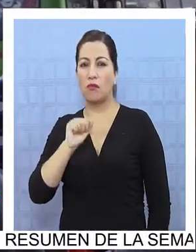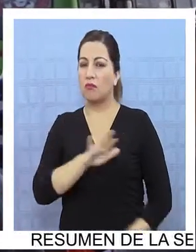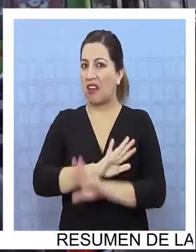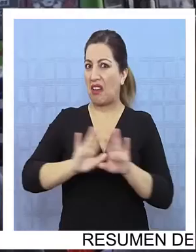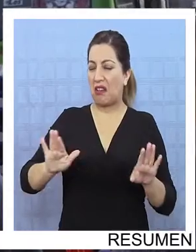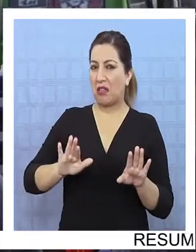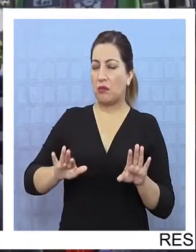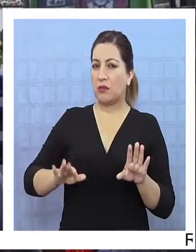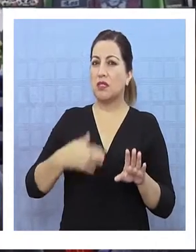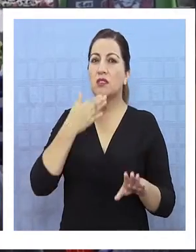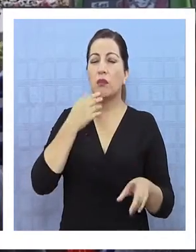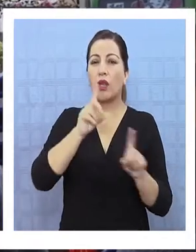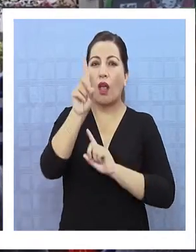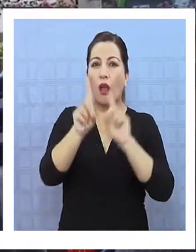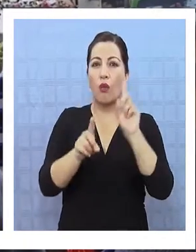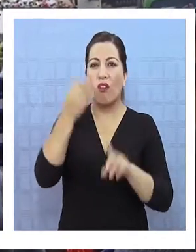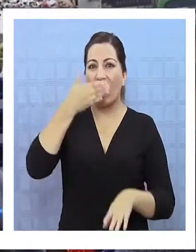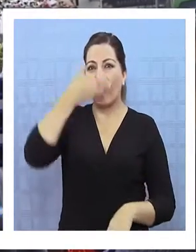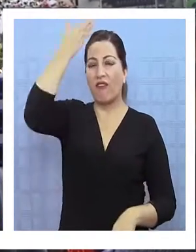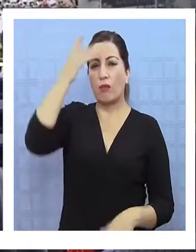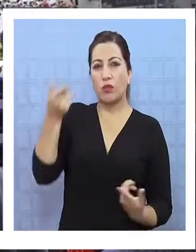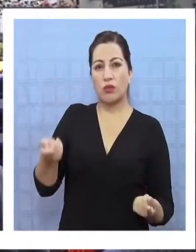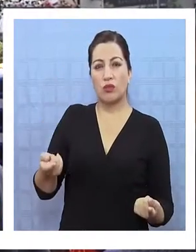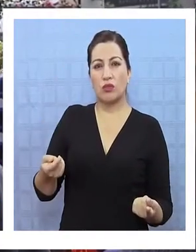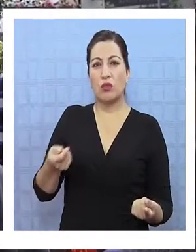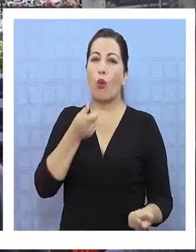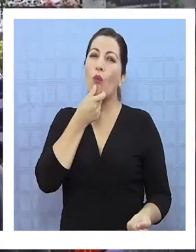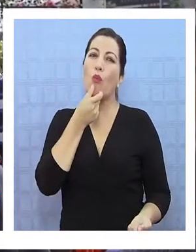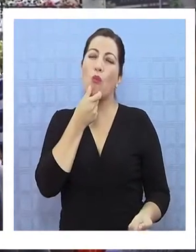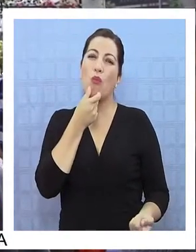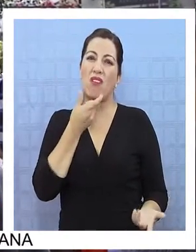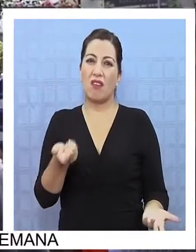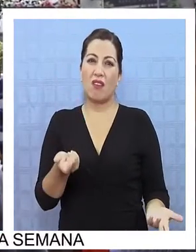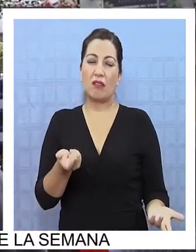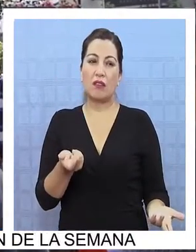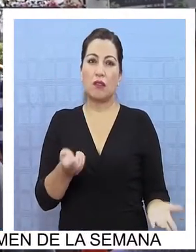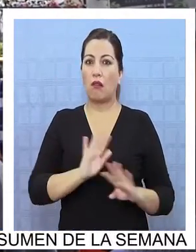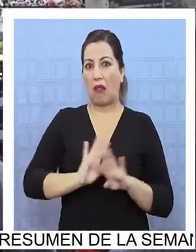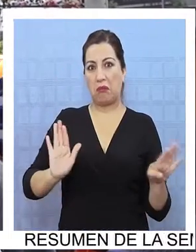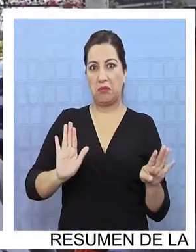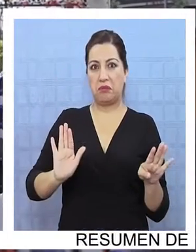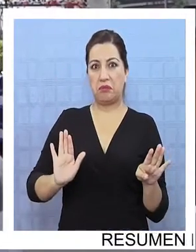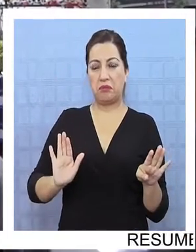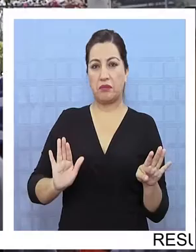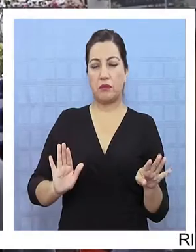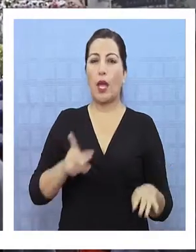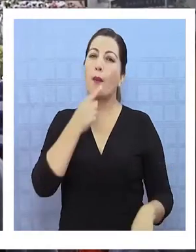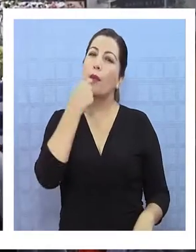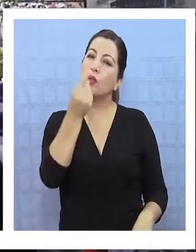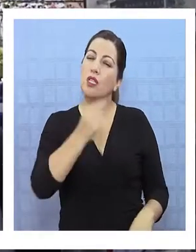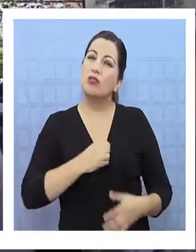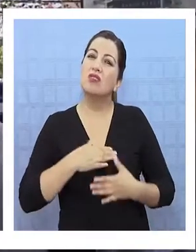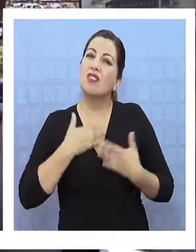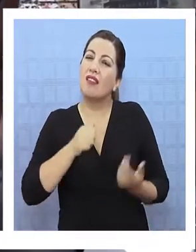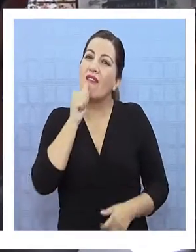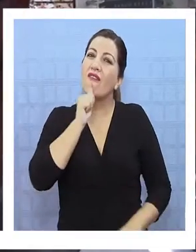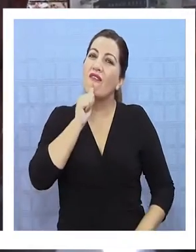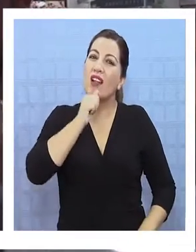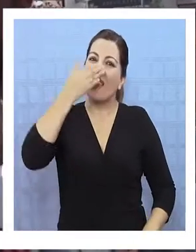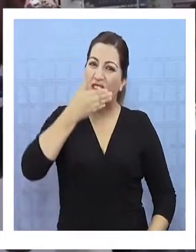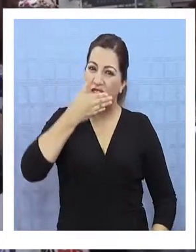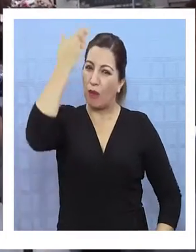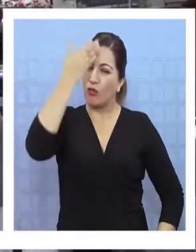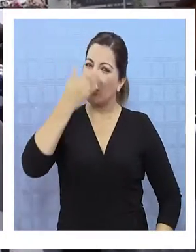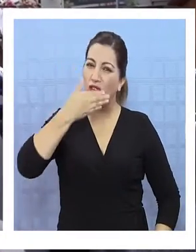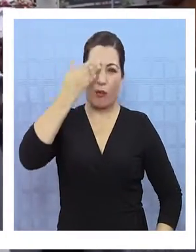Que están algunos artistas, o sea, humoristas de stand-up, comedy y eso. ¿Sientes que de alguna forma faltó algún famoso